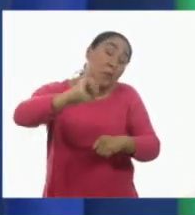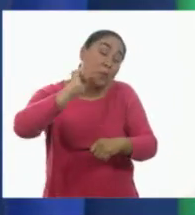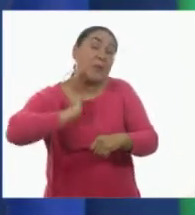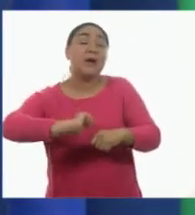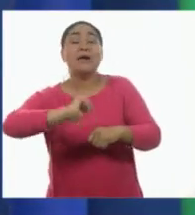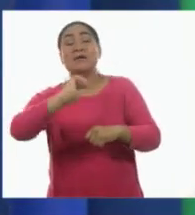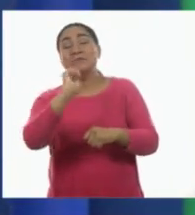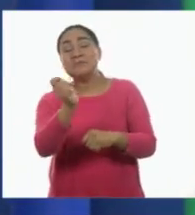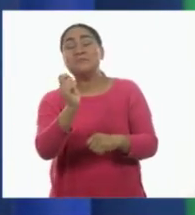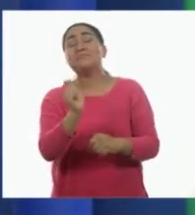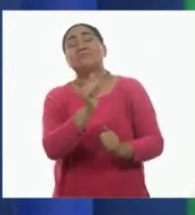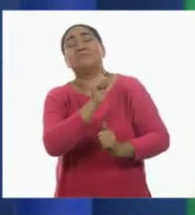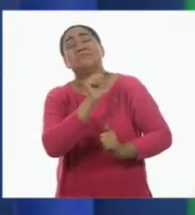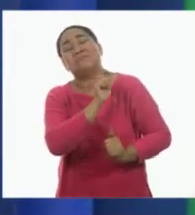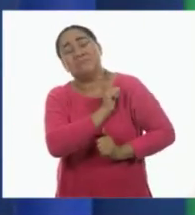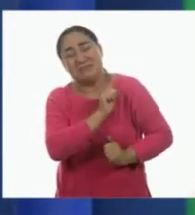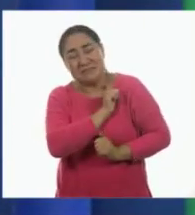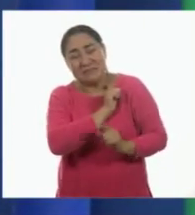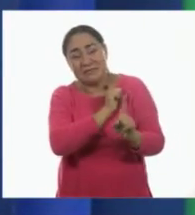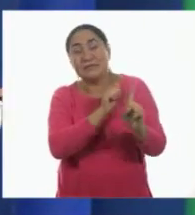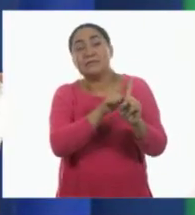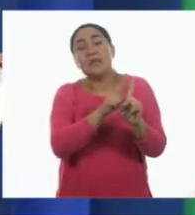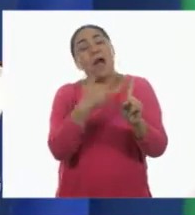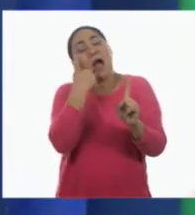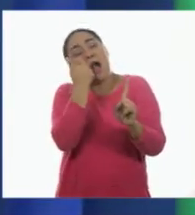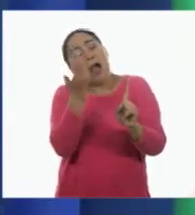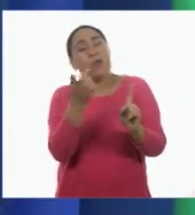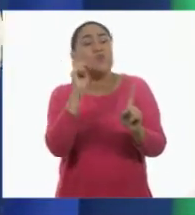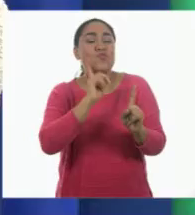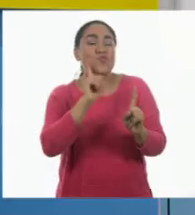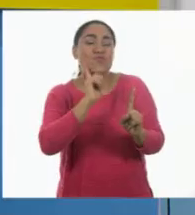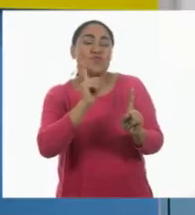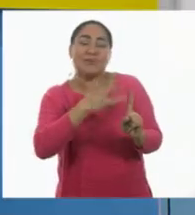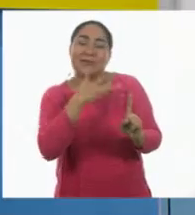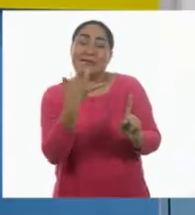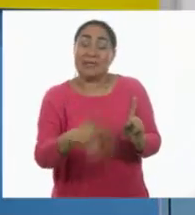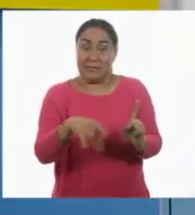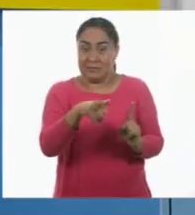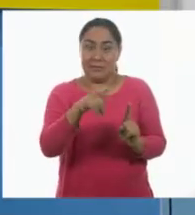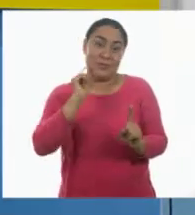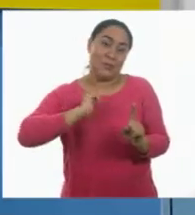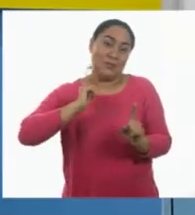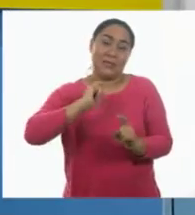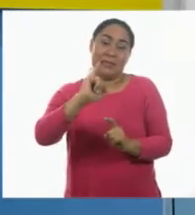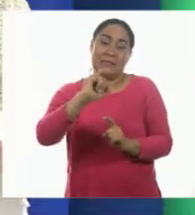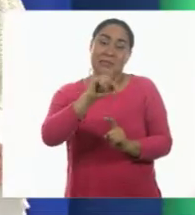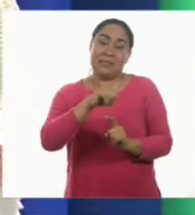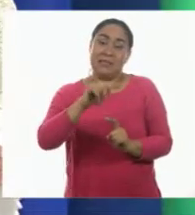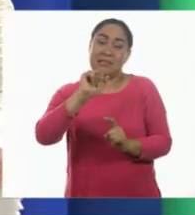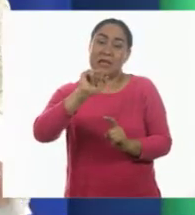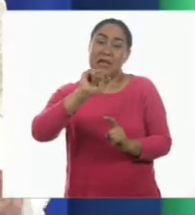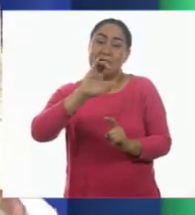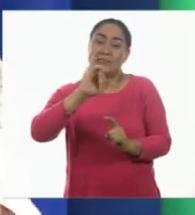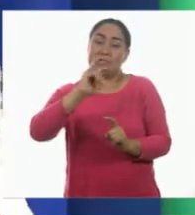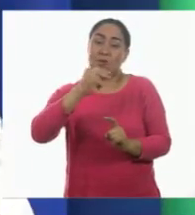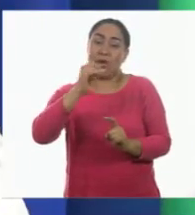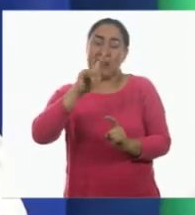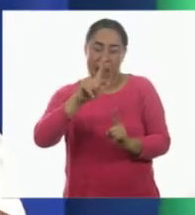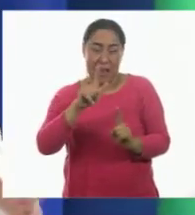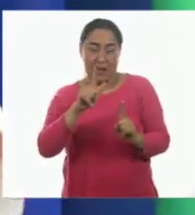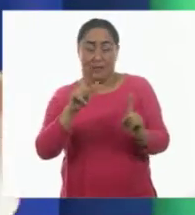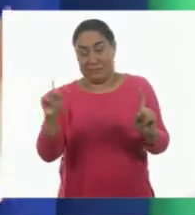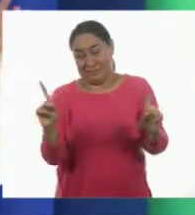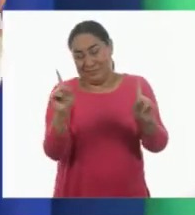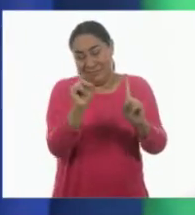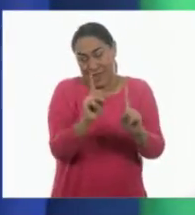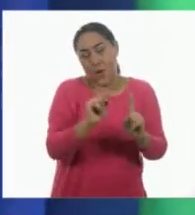que estaba en pos del amor de una doncella que se llamaba Iztaccíhuatl. Pero iba a llegar alguien que se llamaba